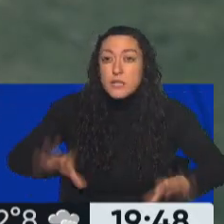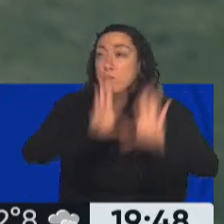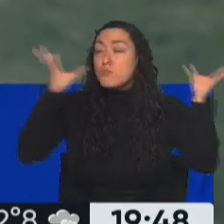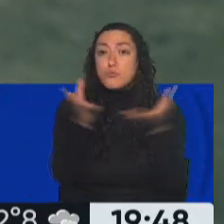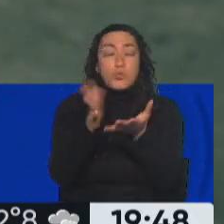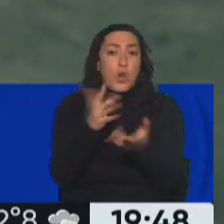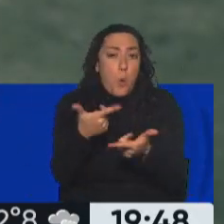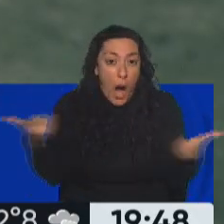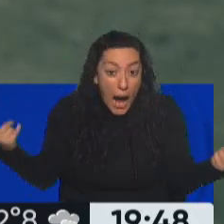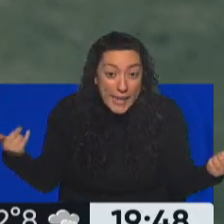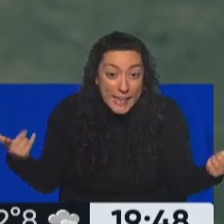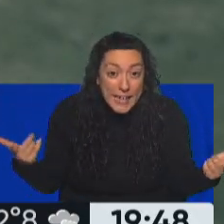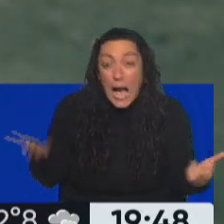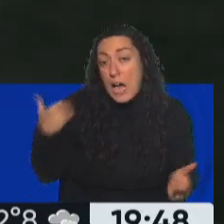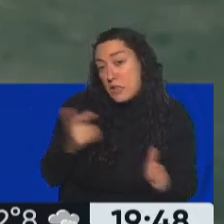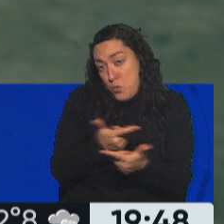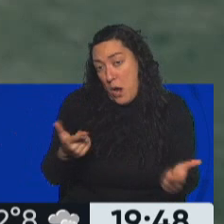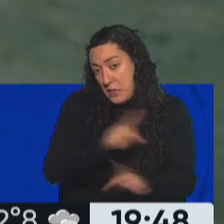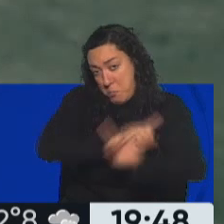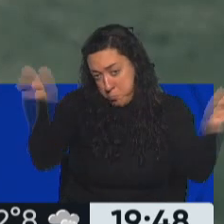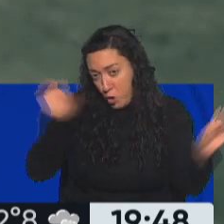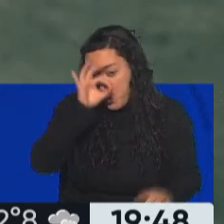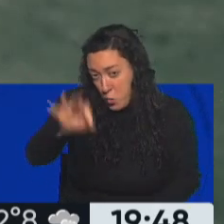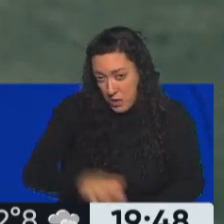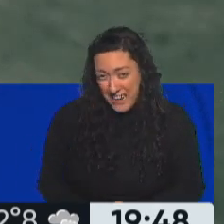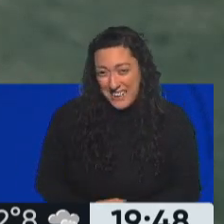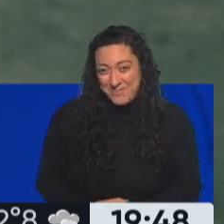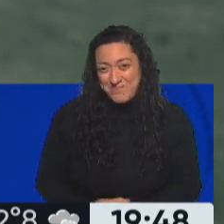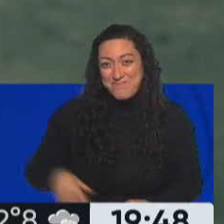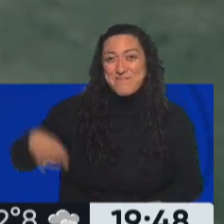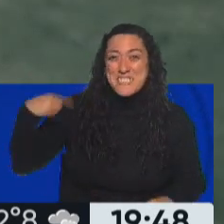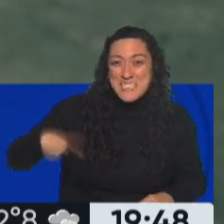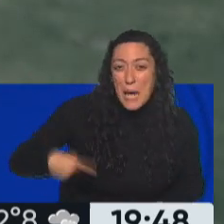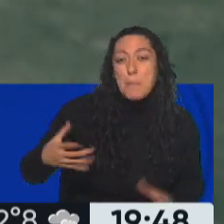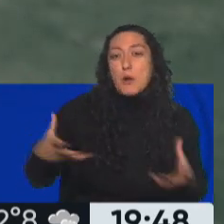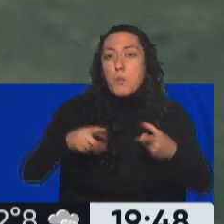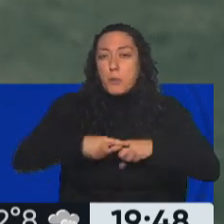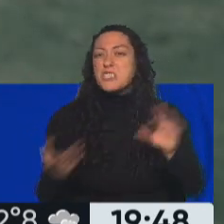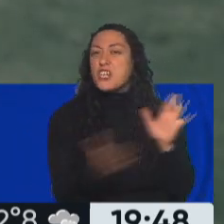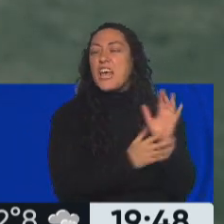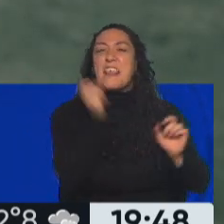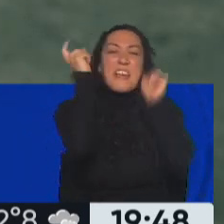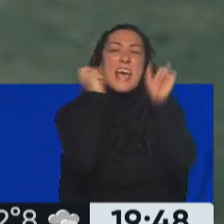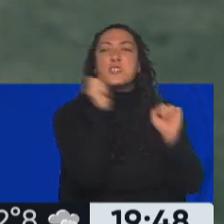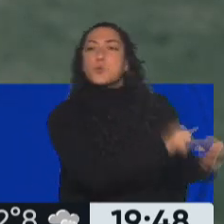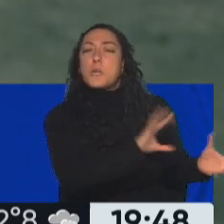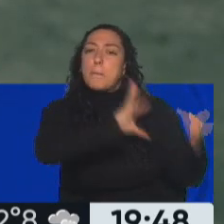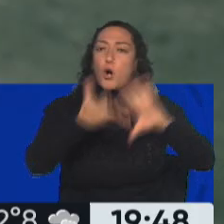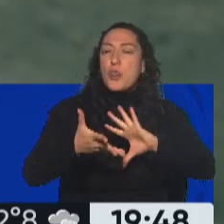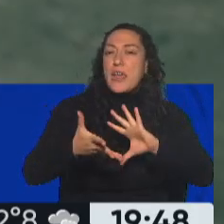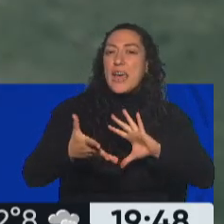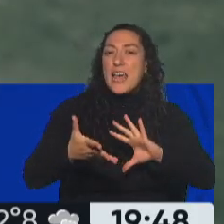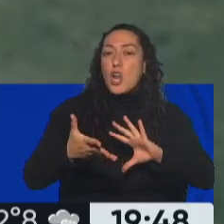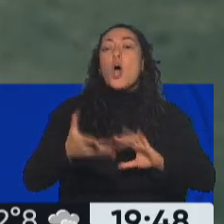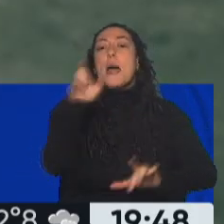mundo. De hecho, nunca las tuvieron. Siempre ocurre lo mismo con las ideas que vienen de la izquierda. Diseñan un modelo acorde a lo que el